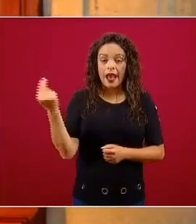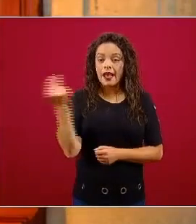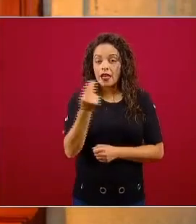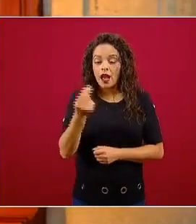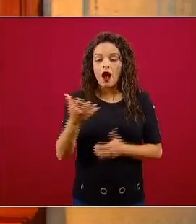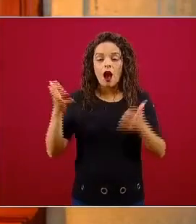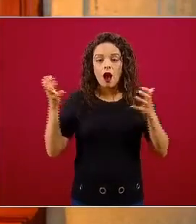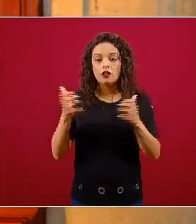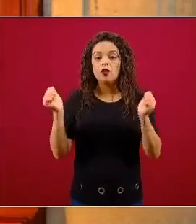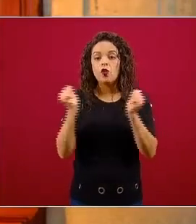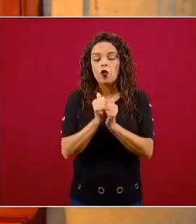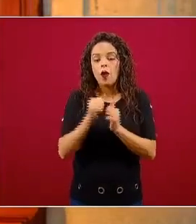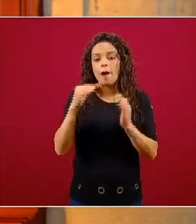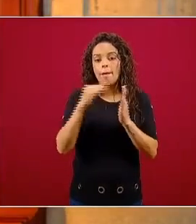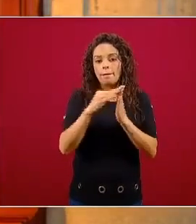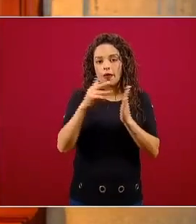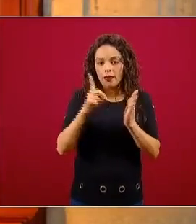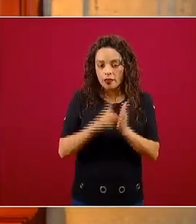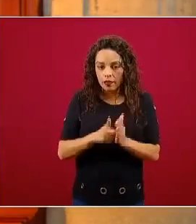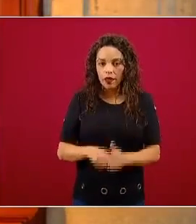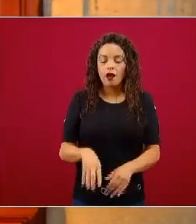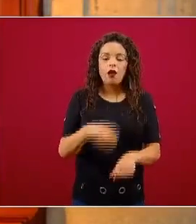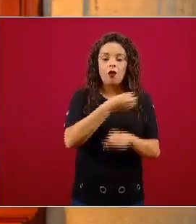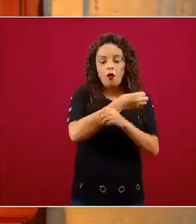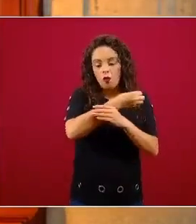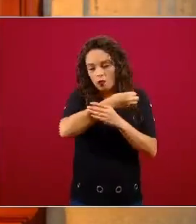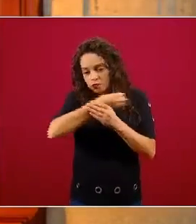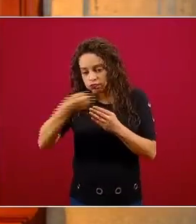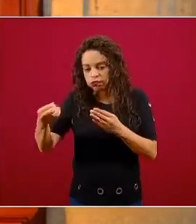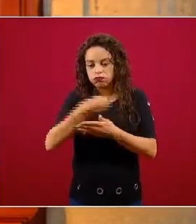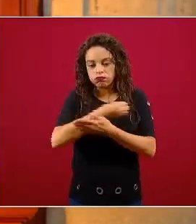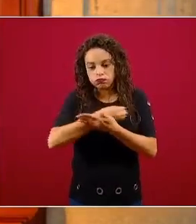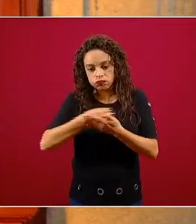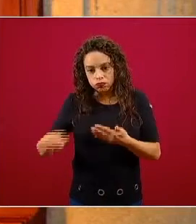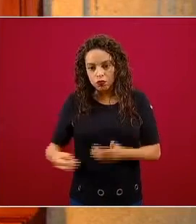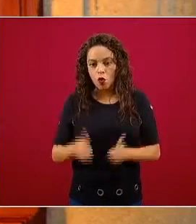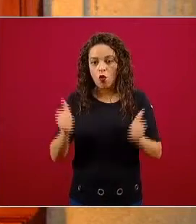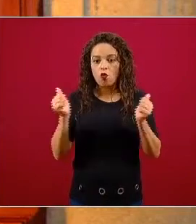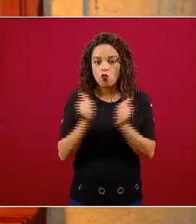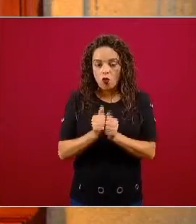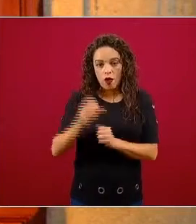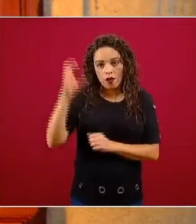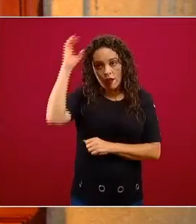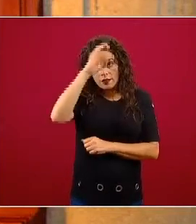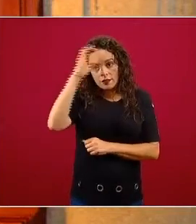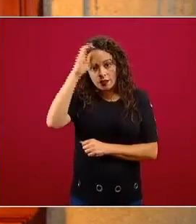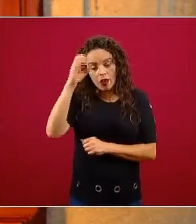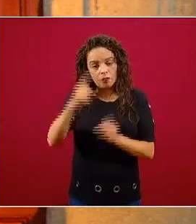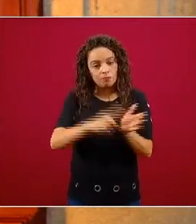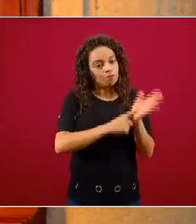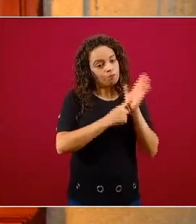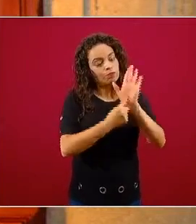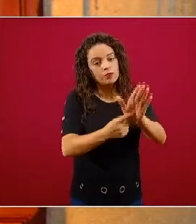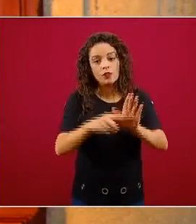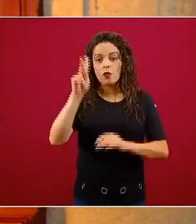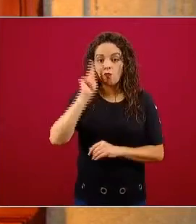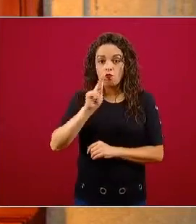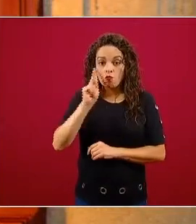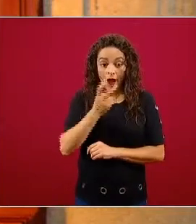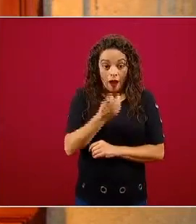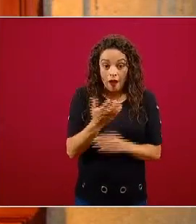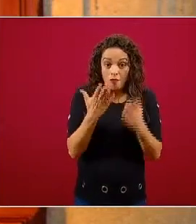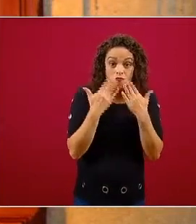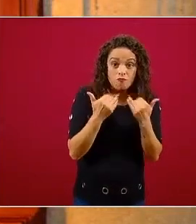metodológicamente, si no lo hacemos organizadamente, si no lo hacemos sustentados en la ciencia, no